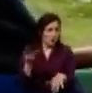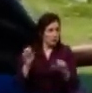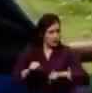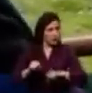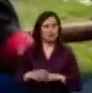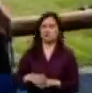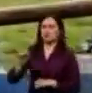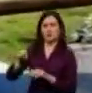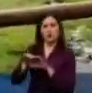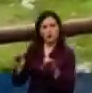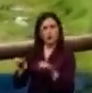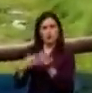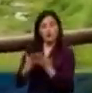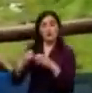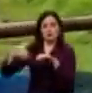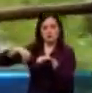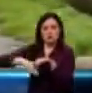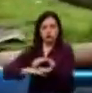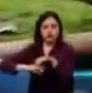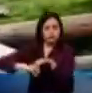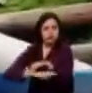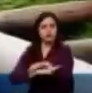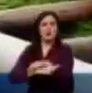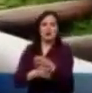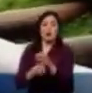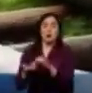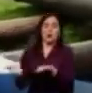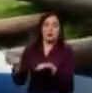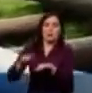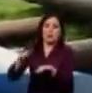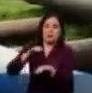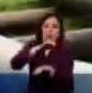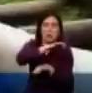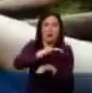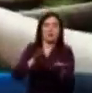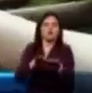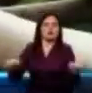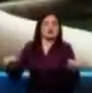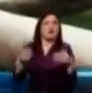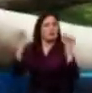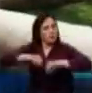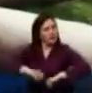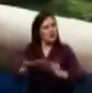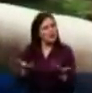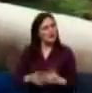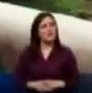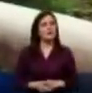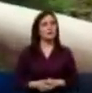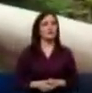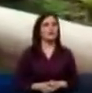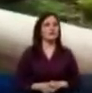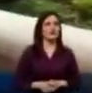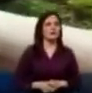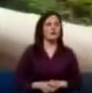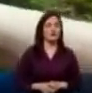grande para que pueda fluir el agua y rellenarle, pienso yo. Vamos a pasar en este momento, vecina. Cuidado, se nos cae, vamos